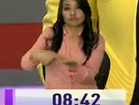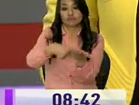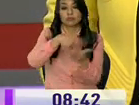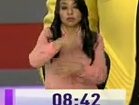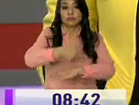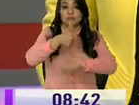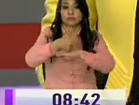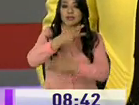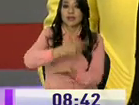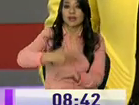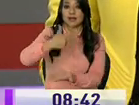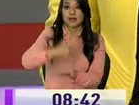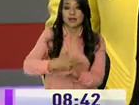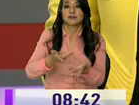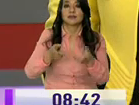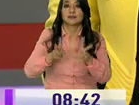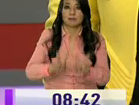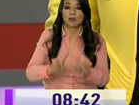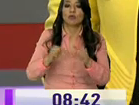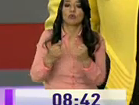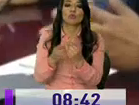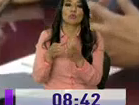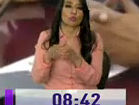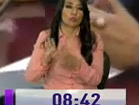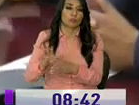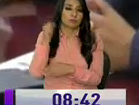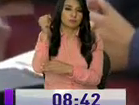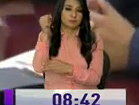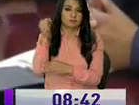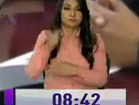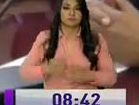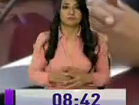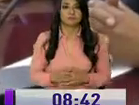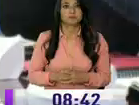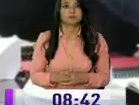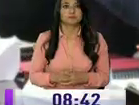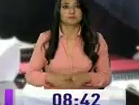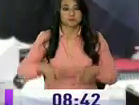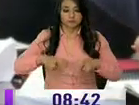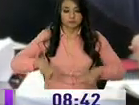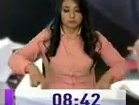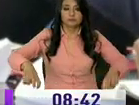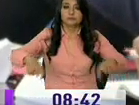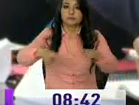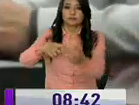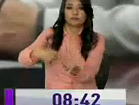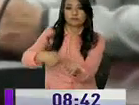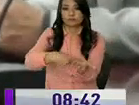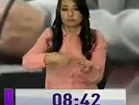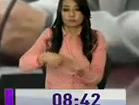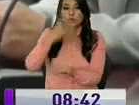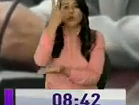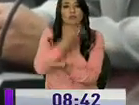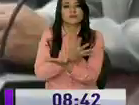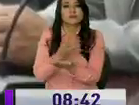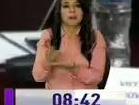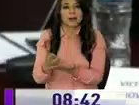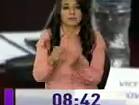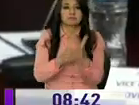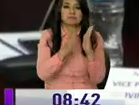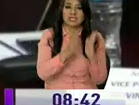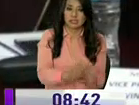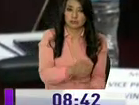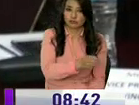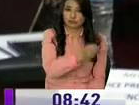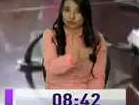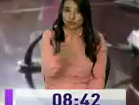del Carchi y Fuerzas Vivas. Las mesas de diálogo que se cumplirán durante 4 semanas con la presencia de ministros